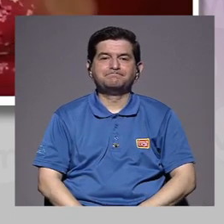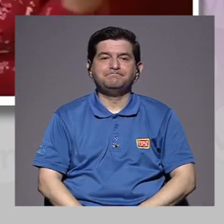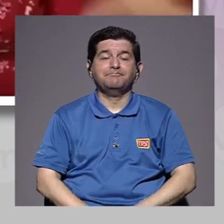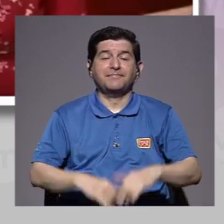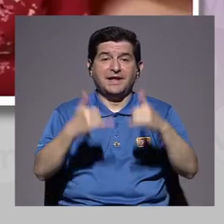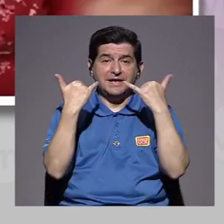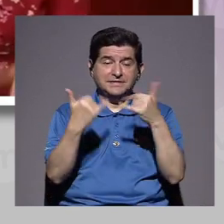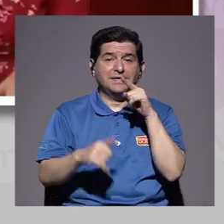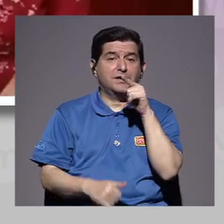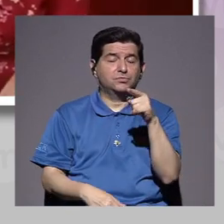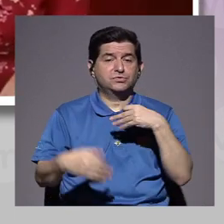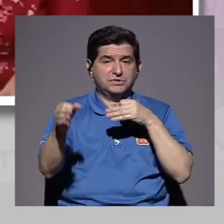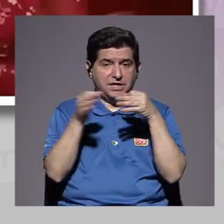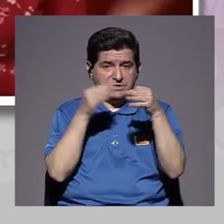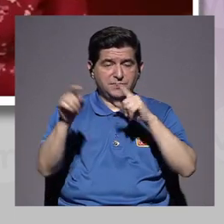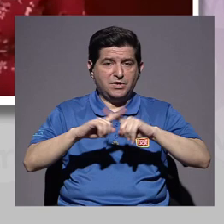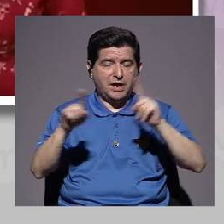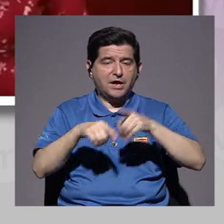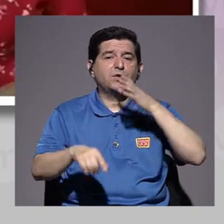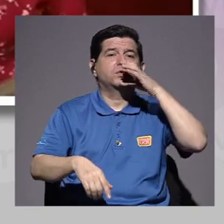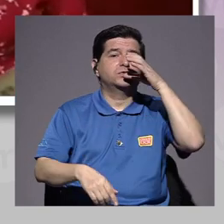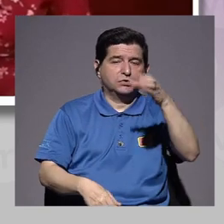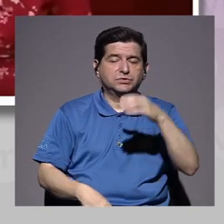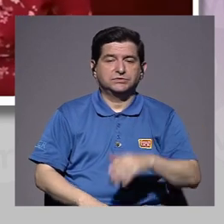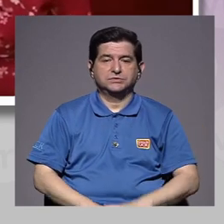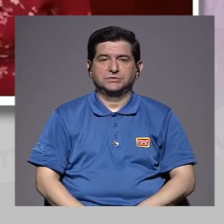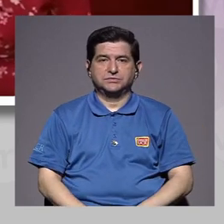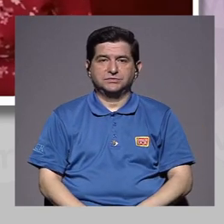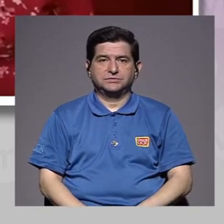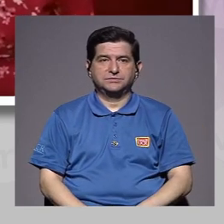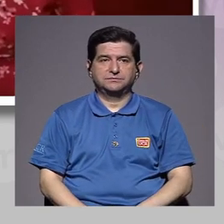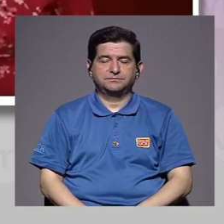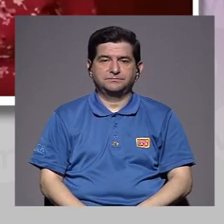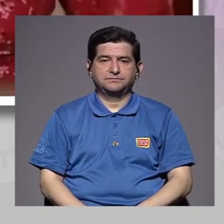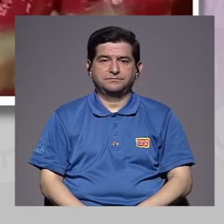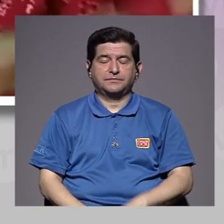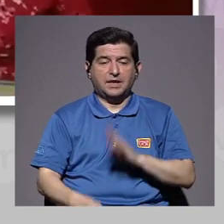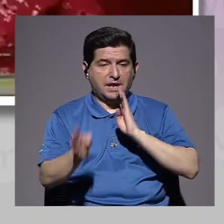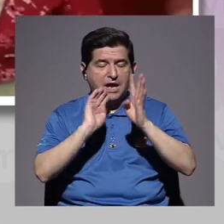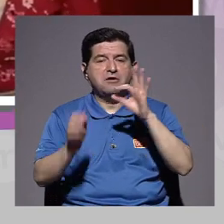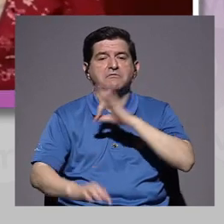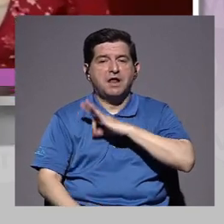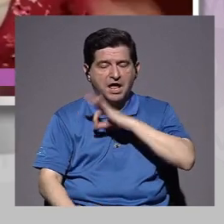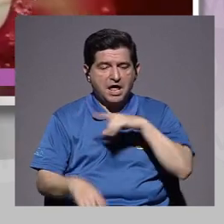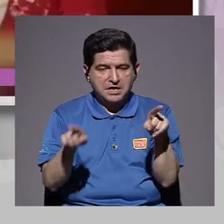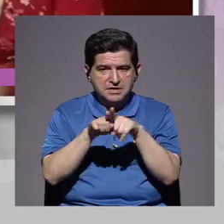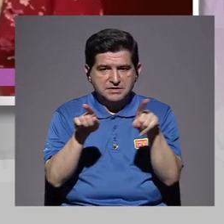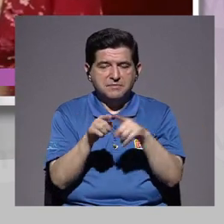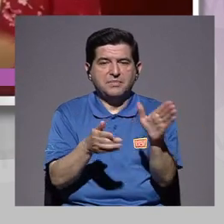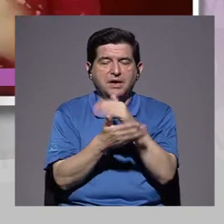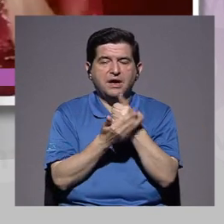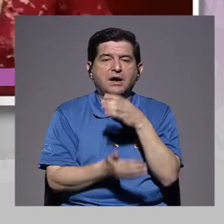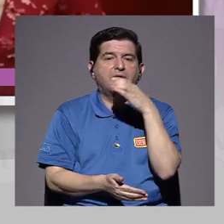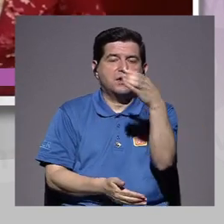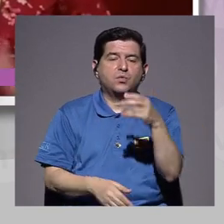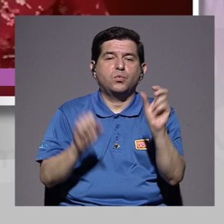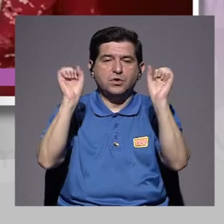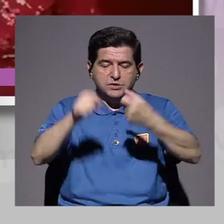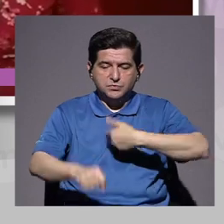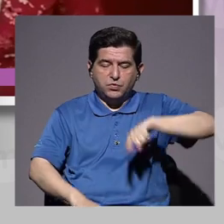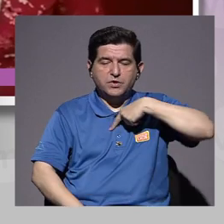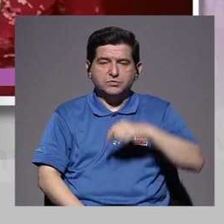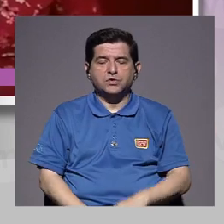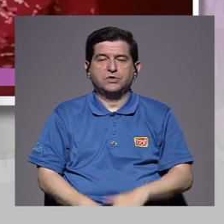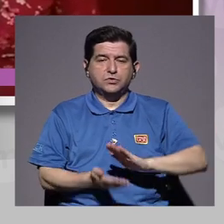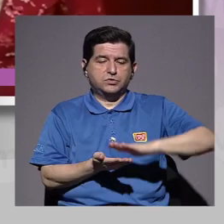Doctora, bueno, ya nos ha dado pues varias recomendaciones, ¿verdad? También, bueno, hemos hablado de los beneficios también, de algunas recomendaciones de cómo